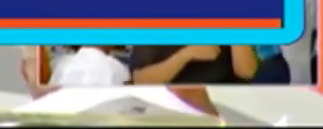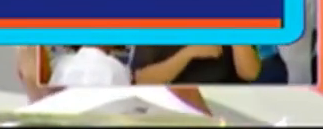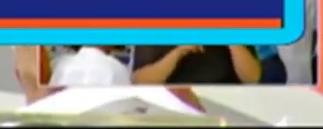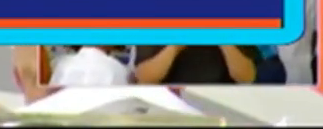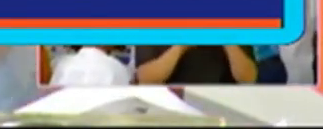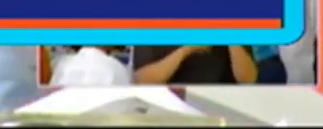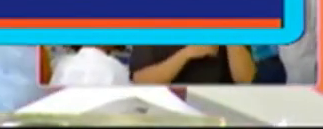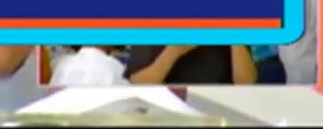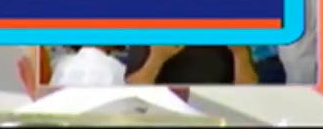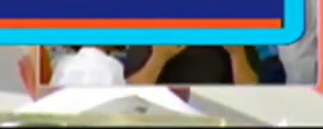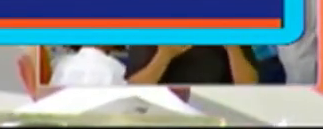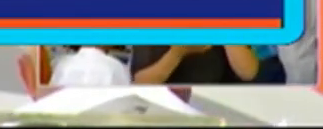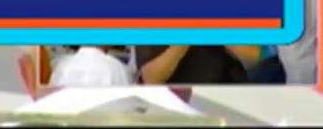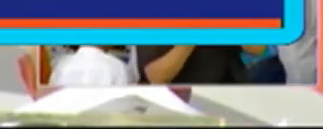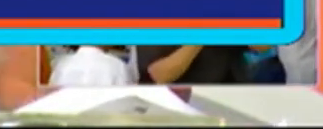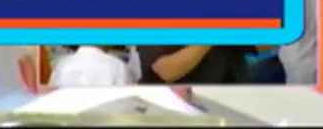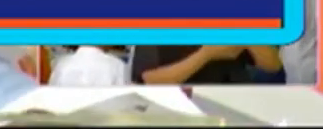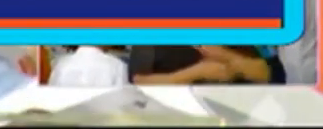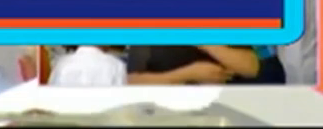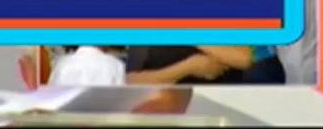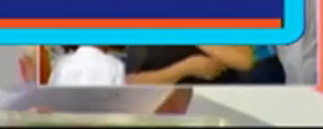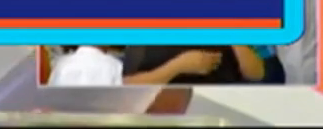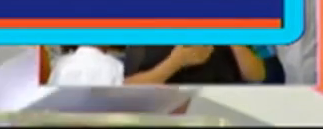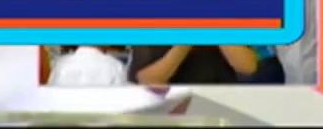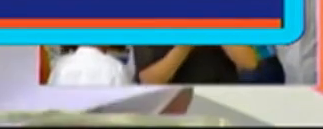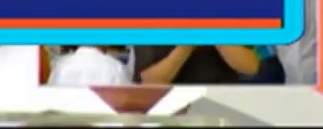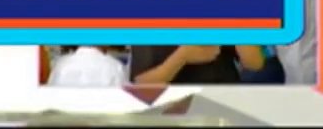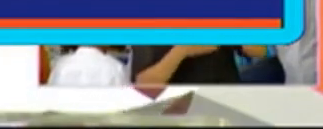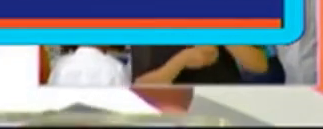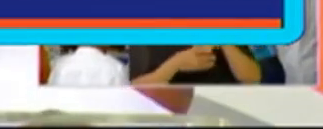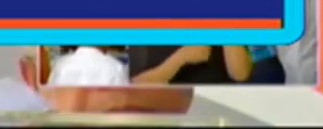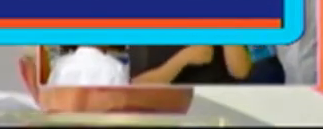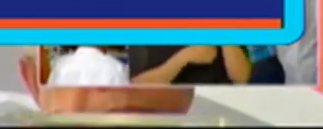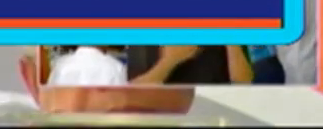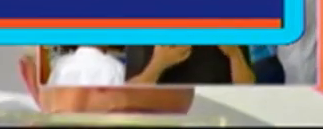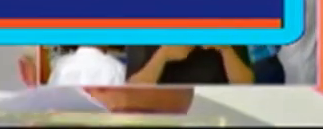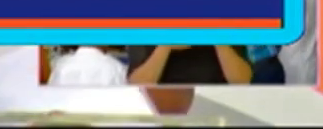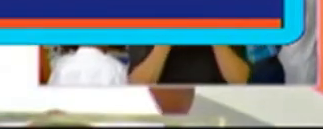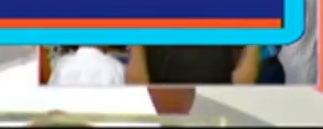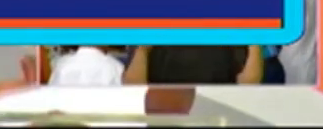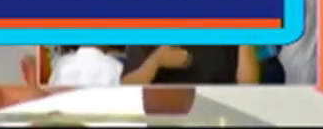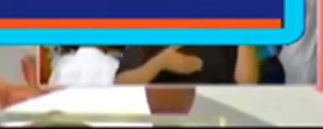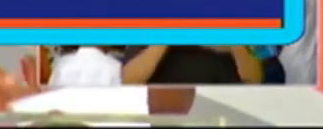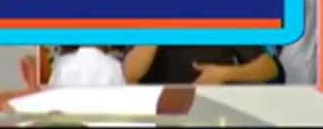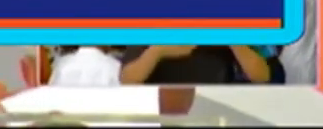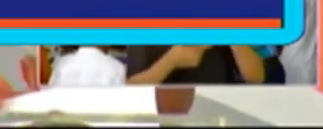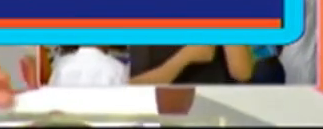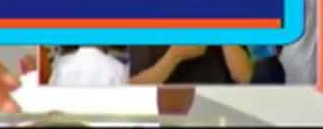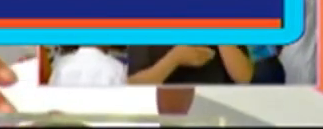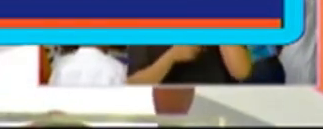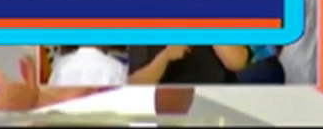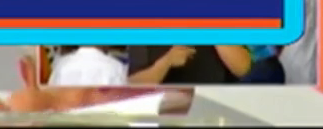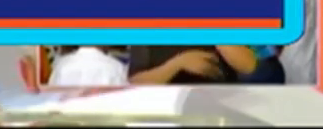diversos colegios privados y centros educativos que han ofrecido sus espacios para seguir avanzando. Todos los